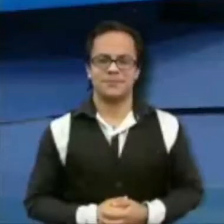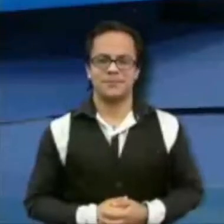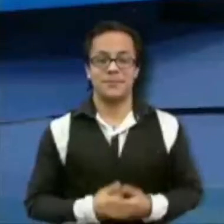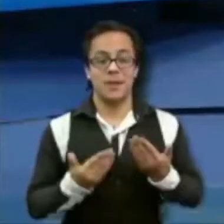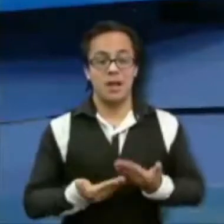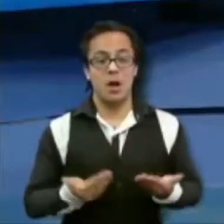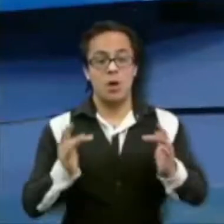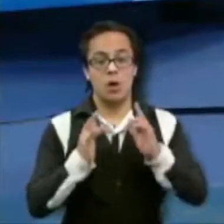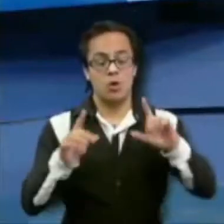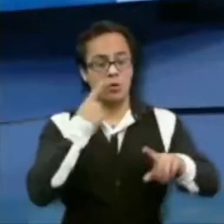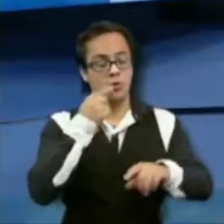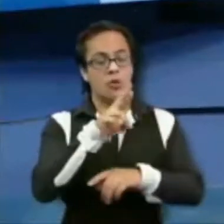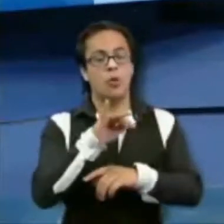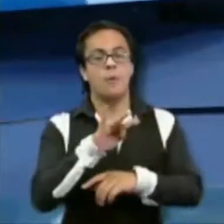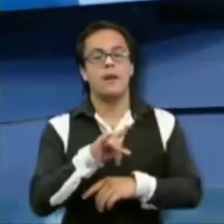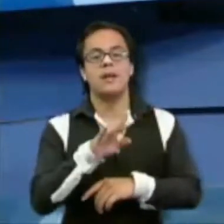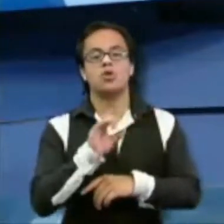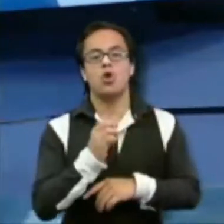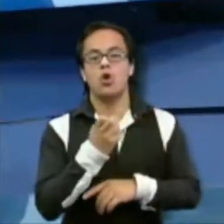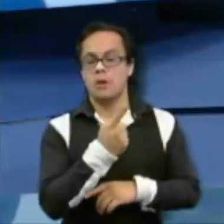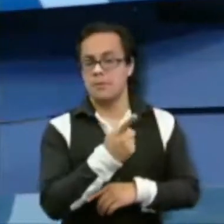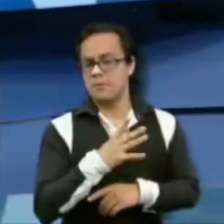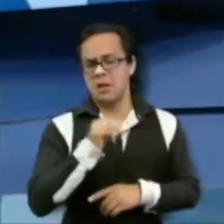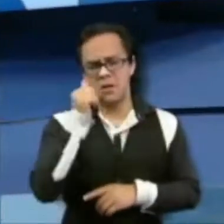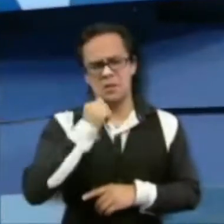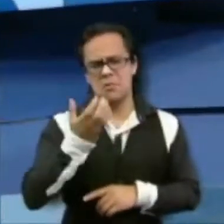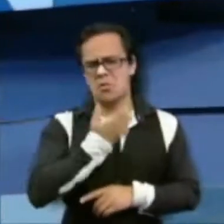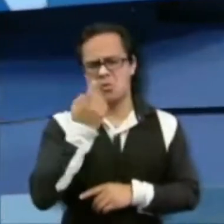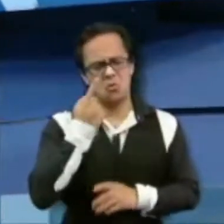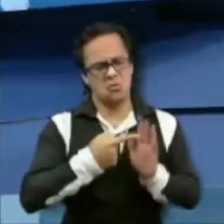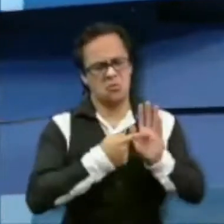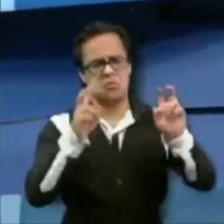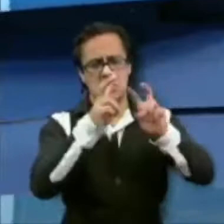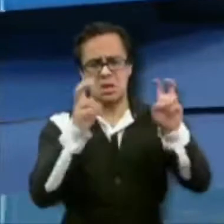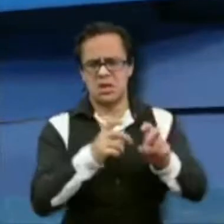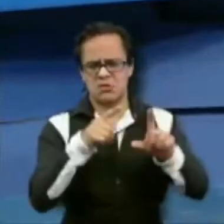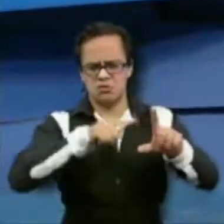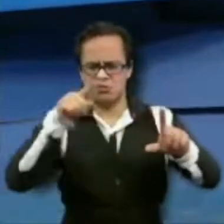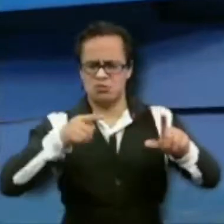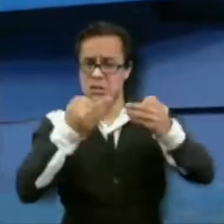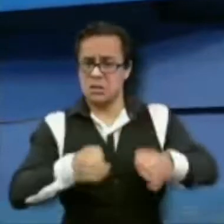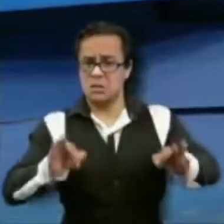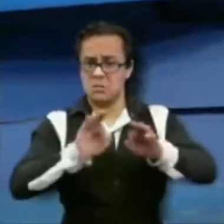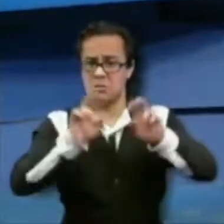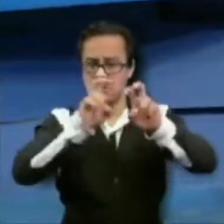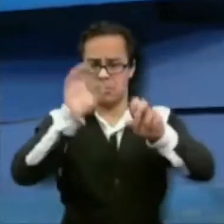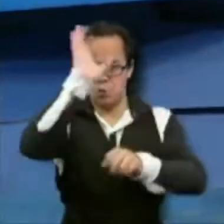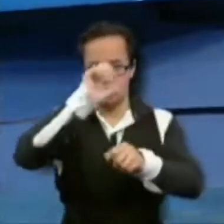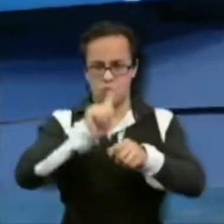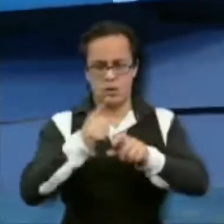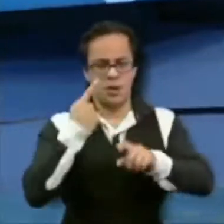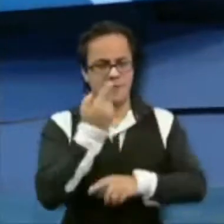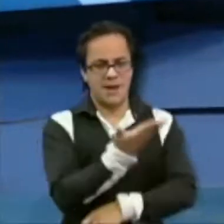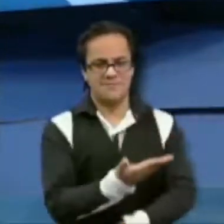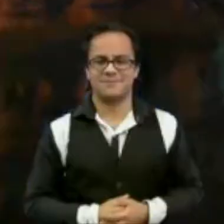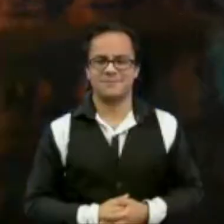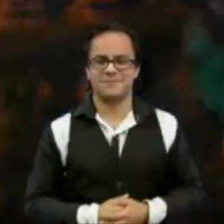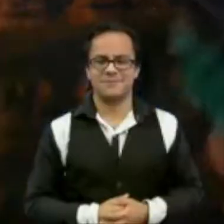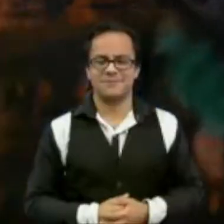Y ahora vámonos con Roberto Bobby Flores, quien como siempre nos comparte datos importantes de la cultura. Vámonos